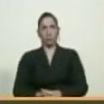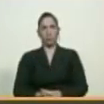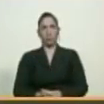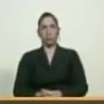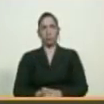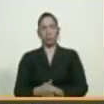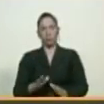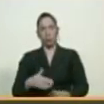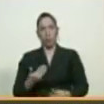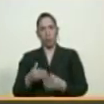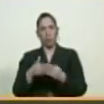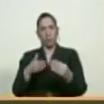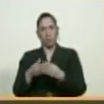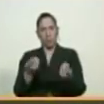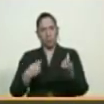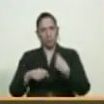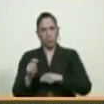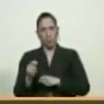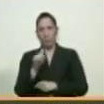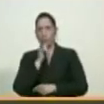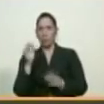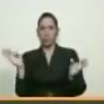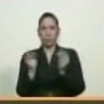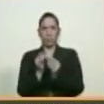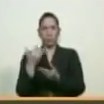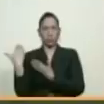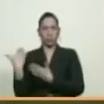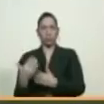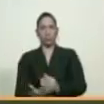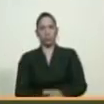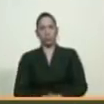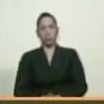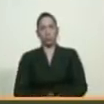sus divisas. Es la información que podemos aportar a esta hora y con ella retornamos a este contacto informativo. Adelante.